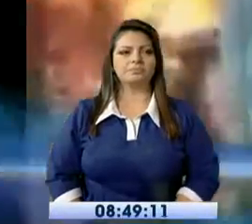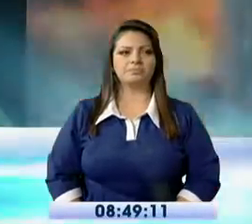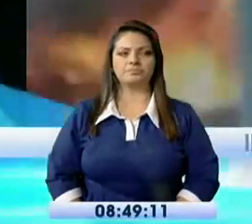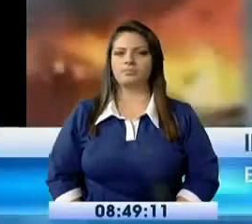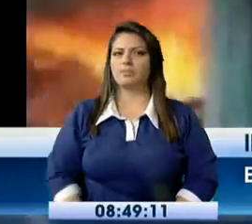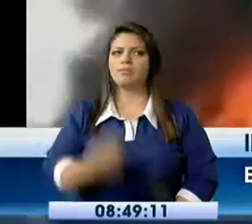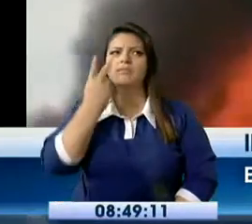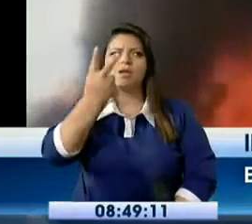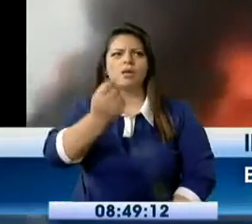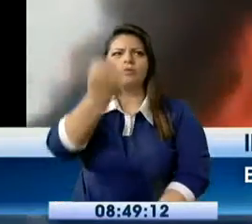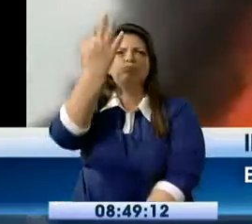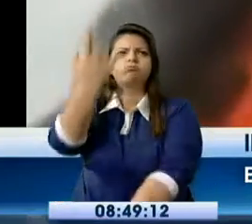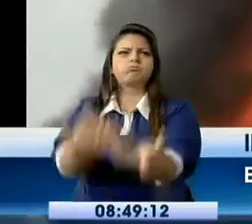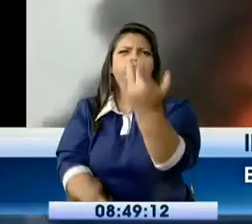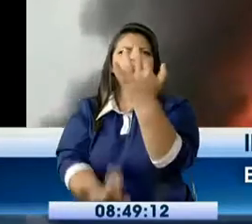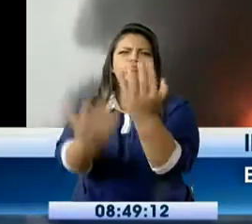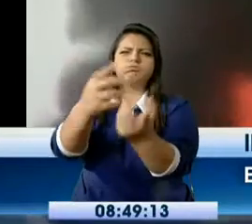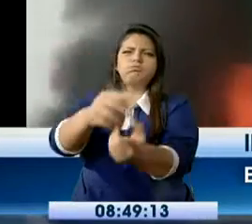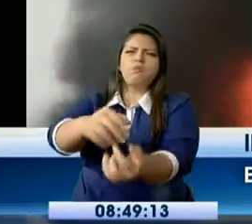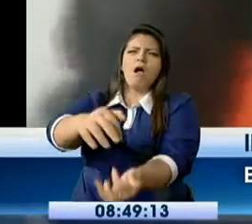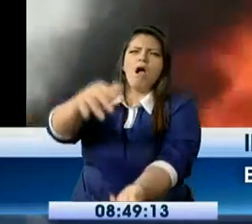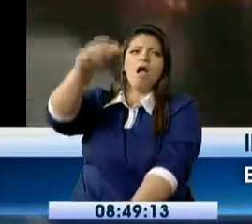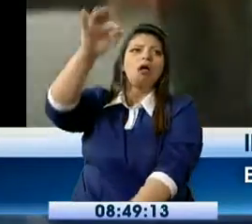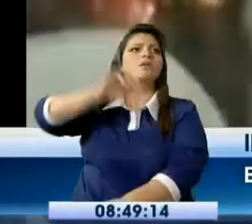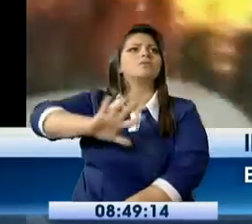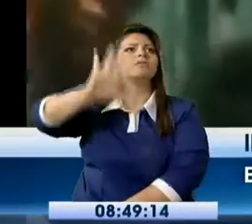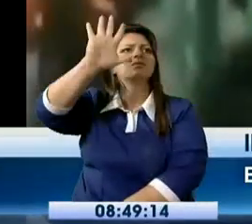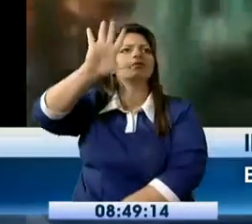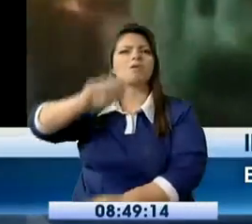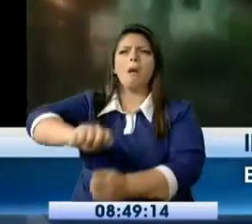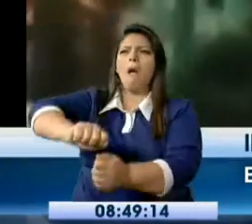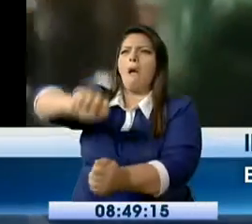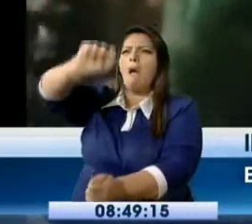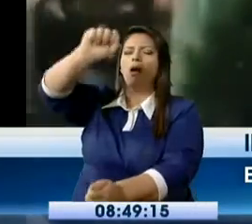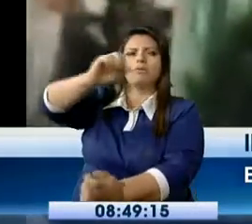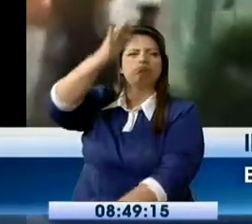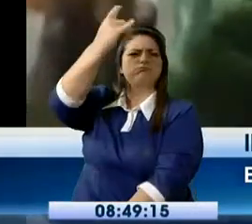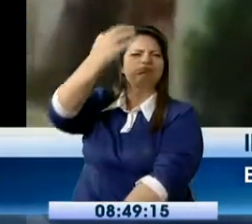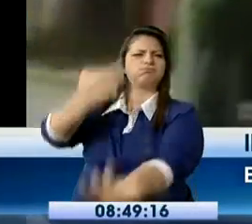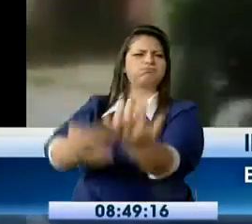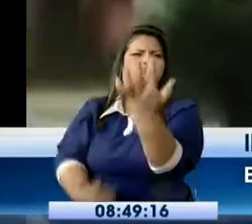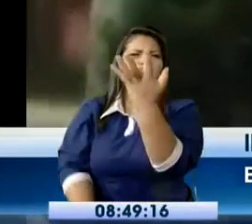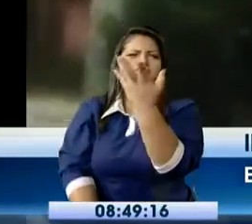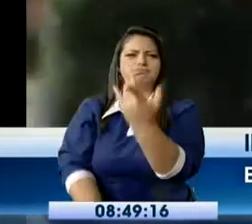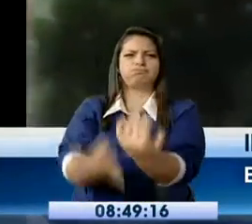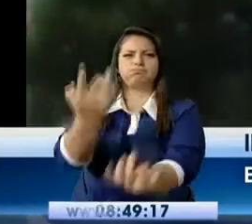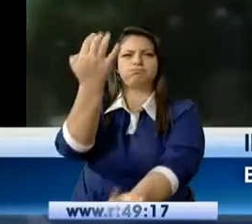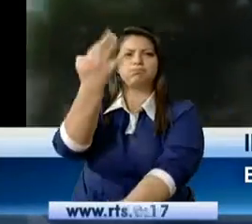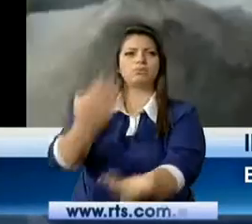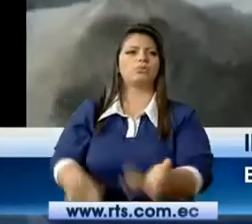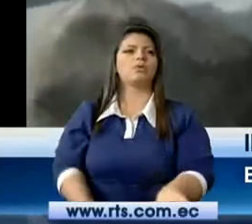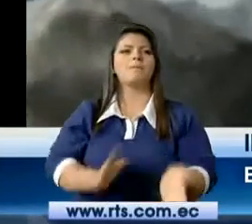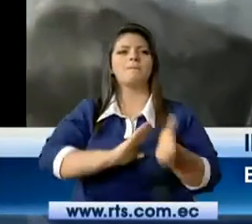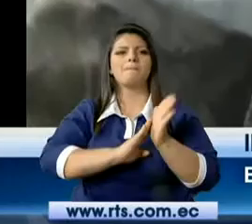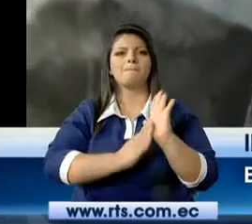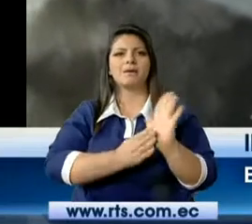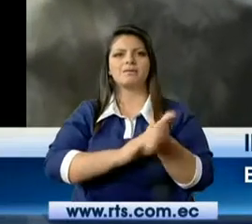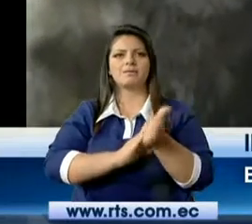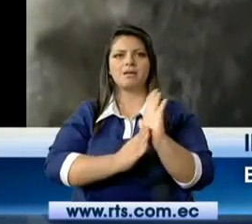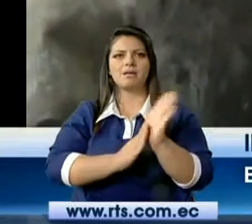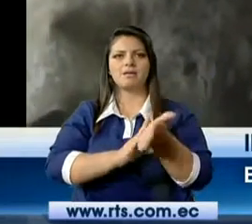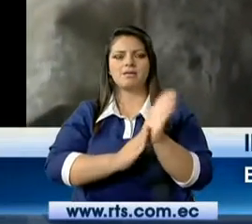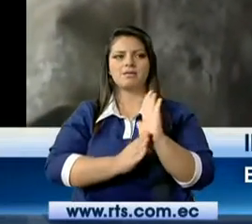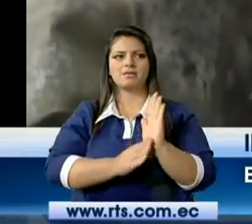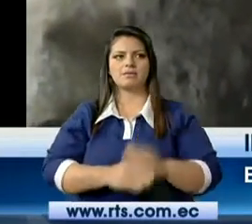Lenguas de fuego de aproximadamente 5 metros de altura alarmaron a los moradores del sector El Arenal del Cantón Pasaje. Dos